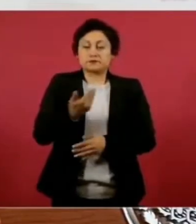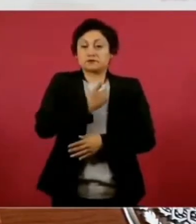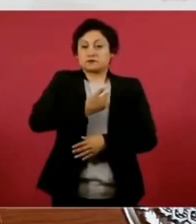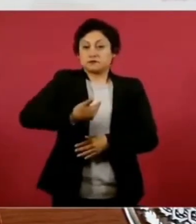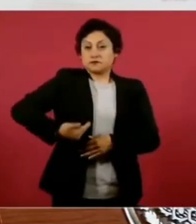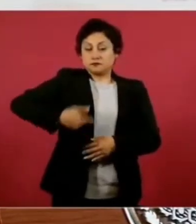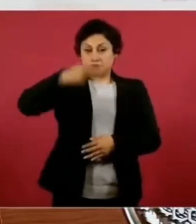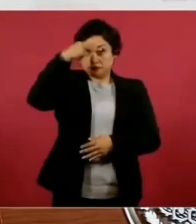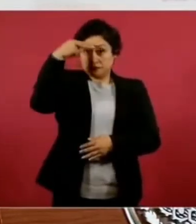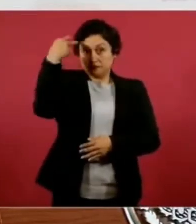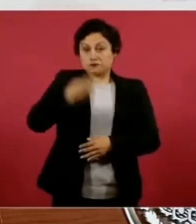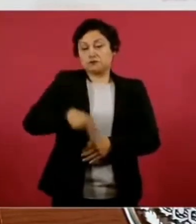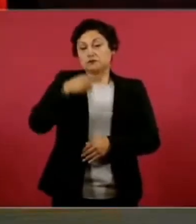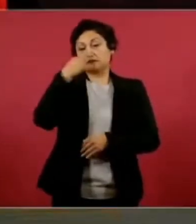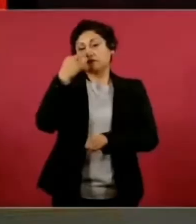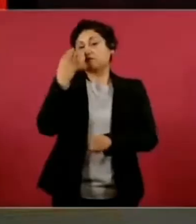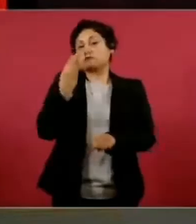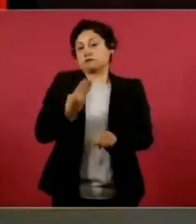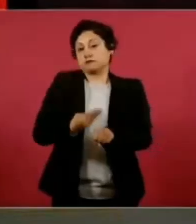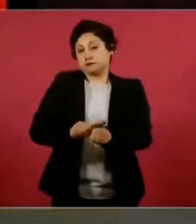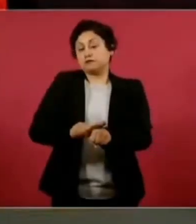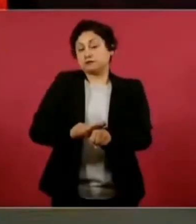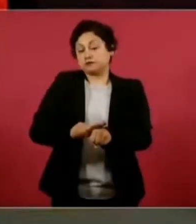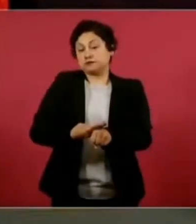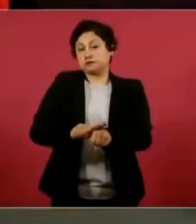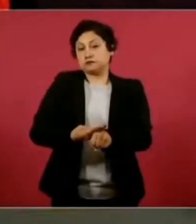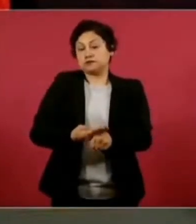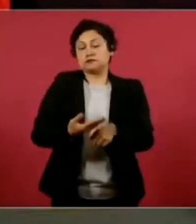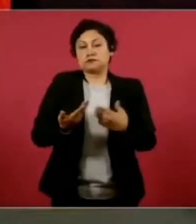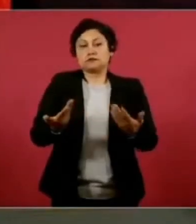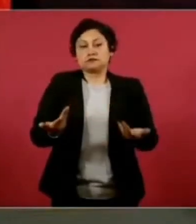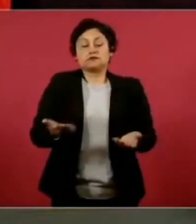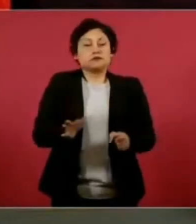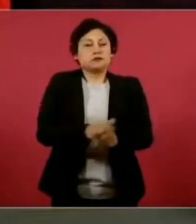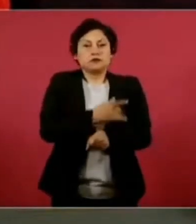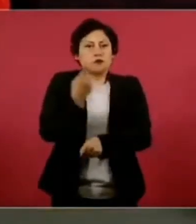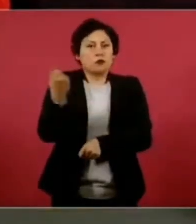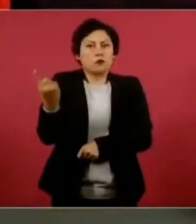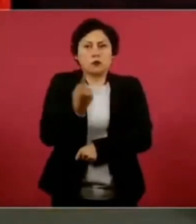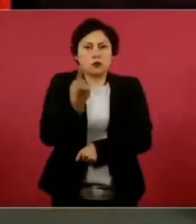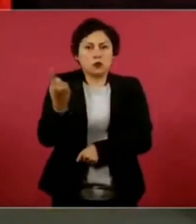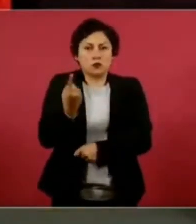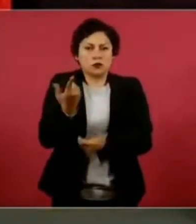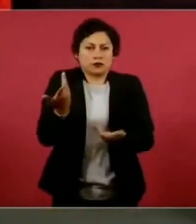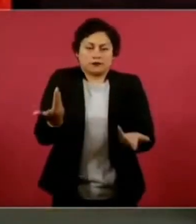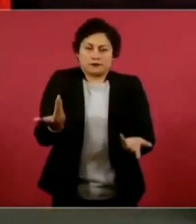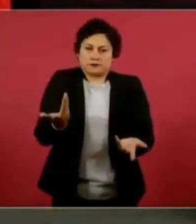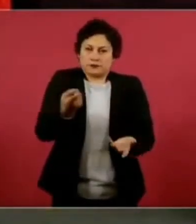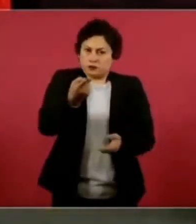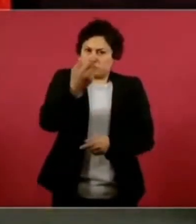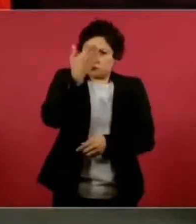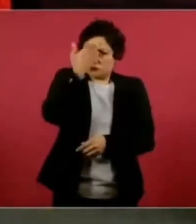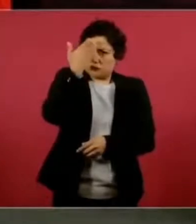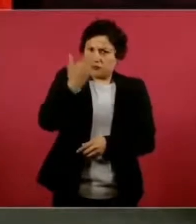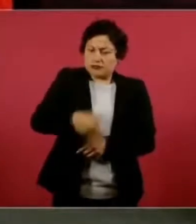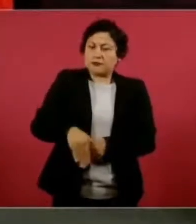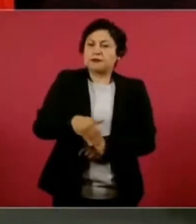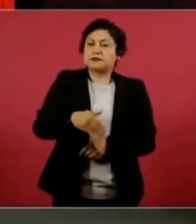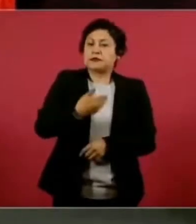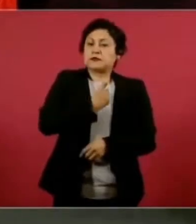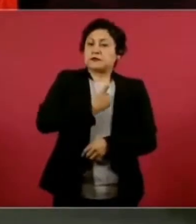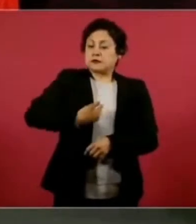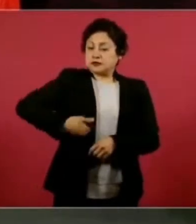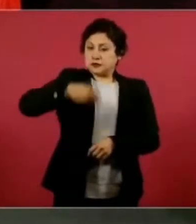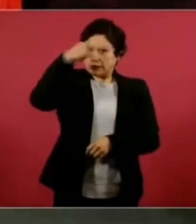República, que además es al mismo tiempo el comandante supremo de las Fuerzas Armadas.